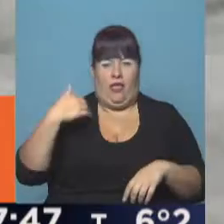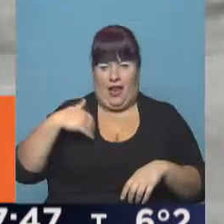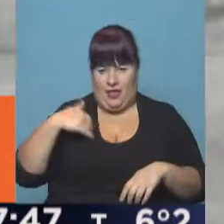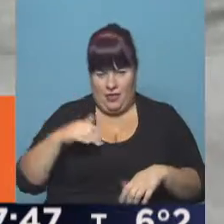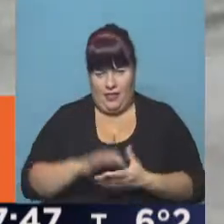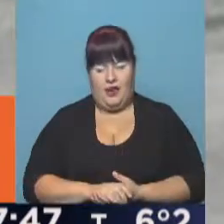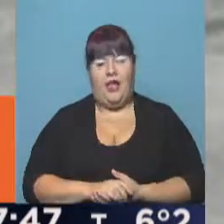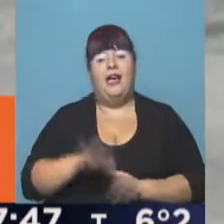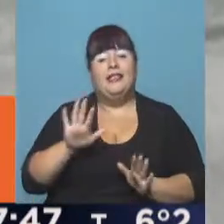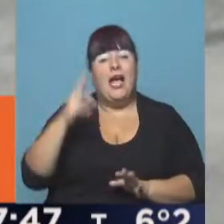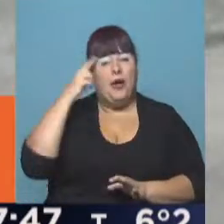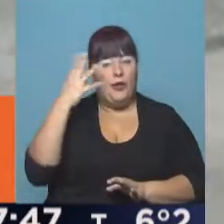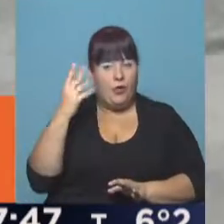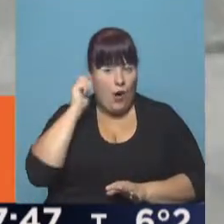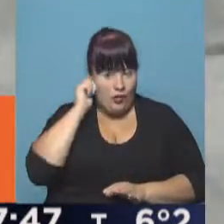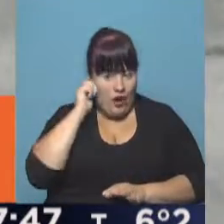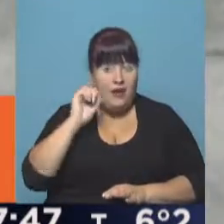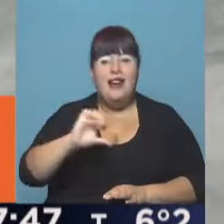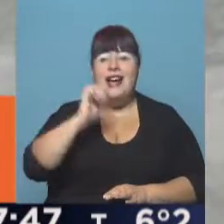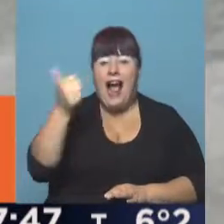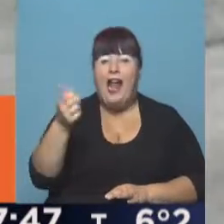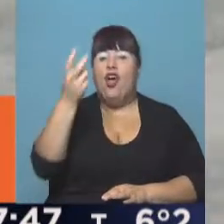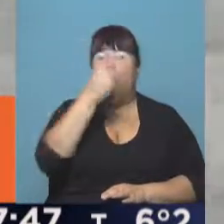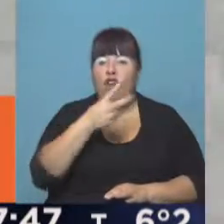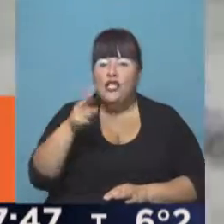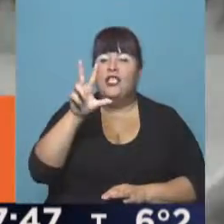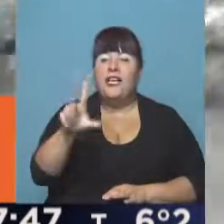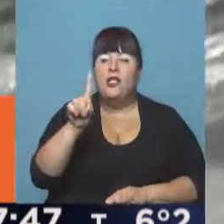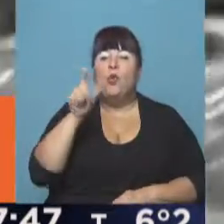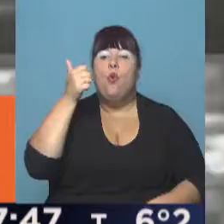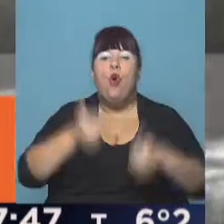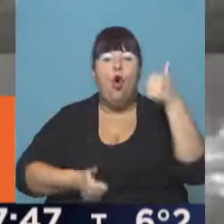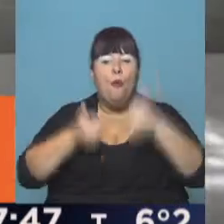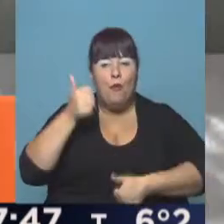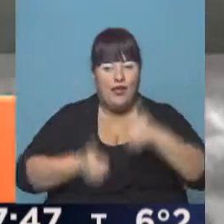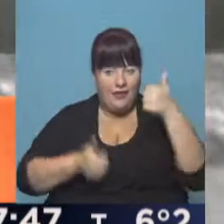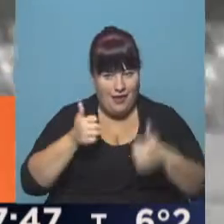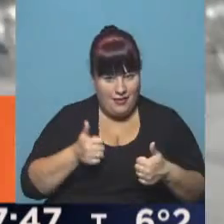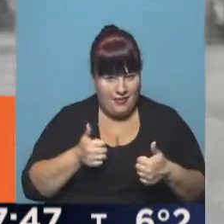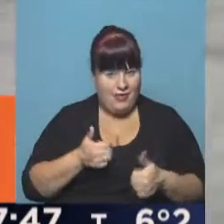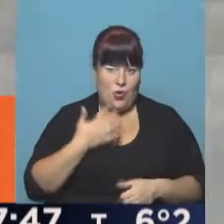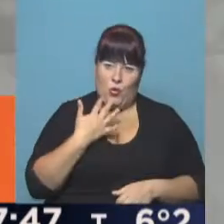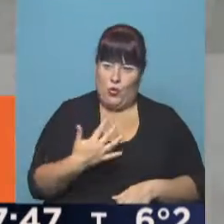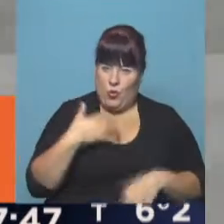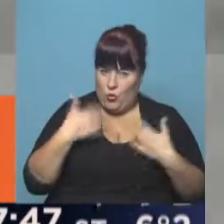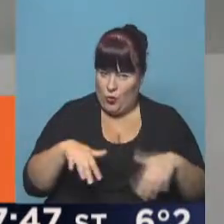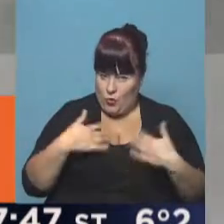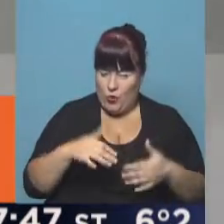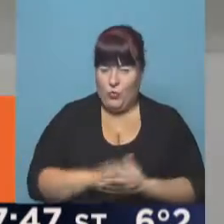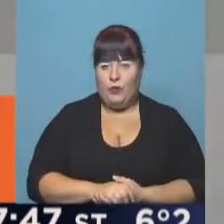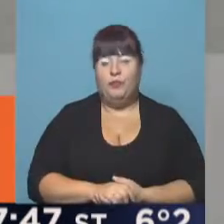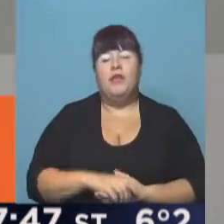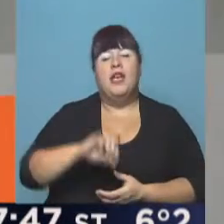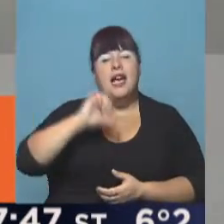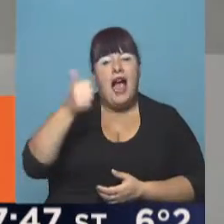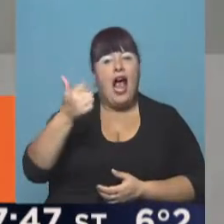tenía 94 años ganó 231 torneos impresionantes lo